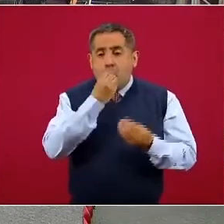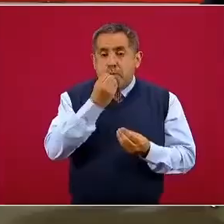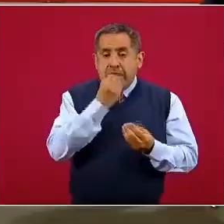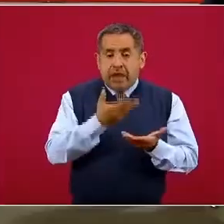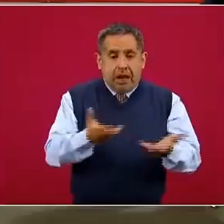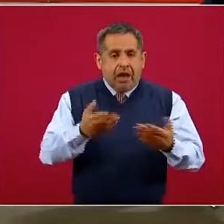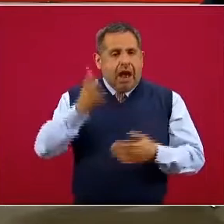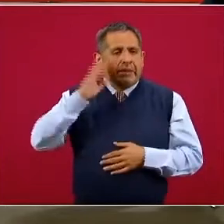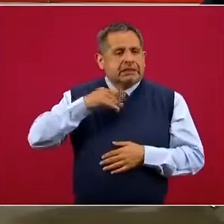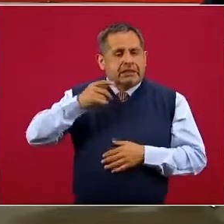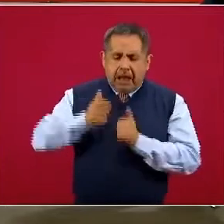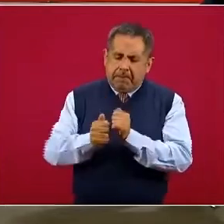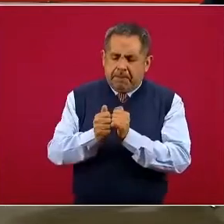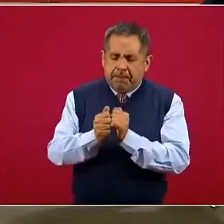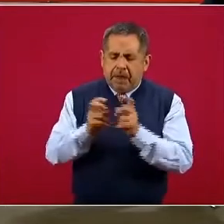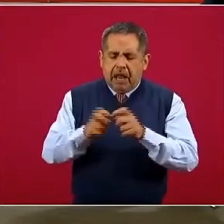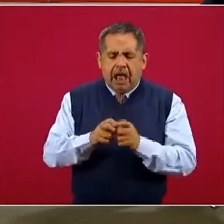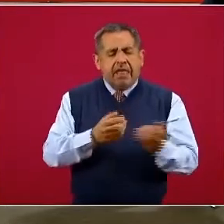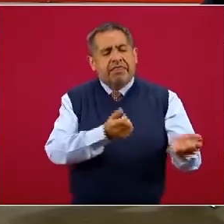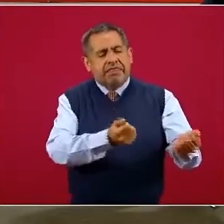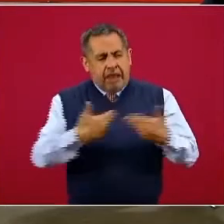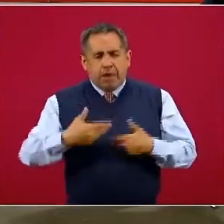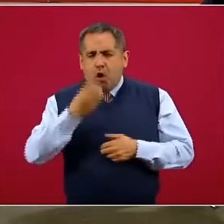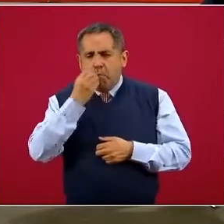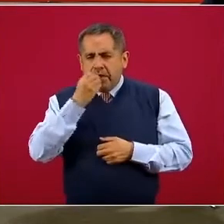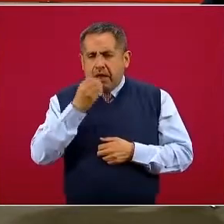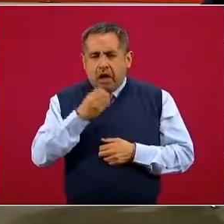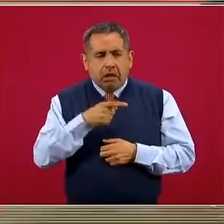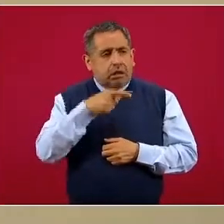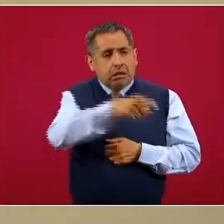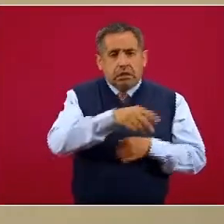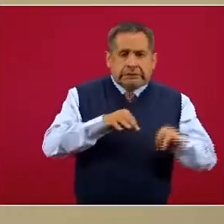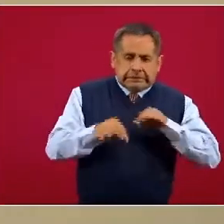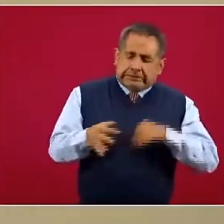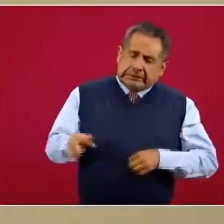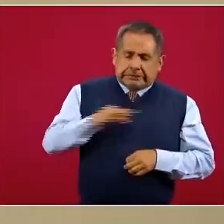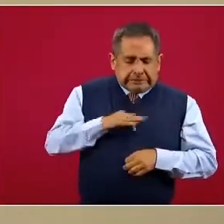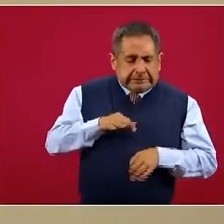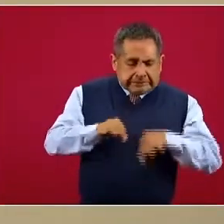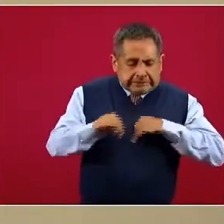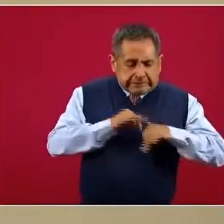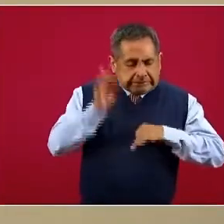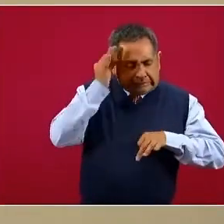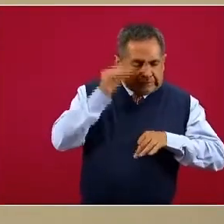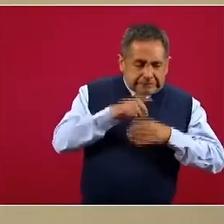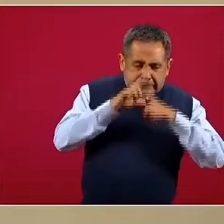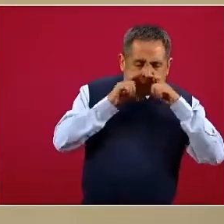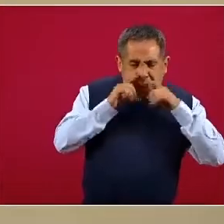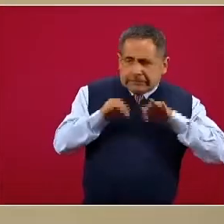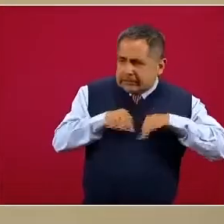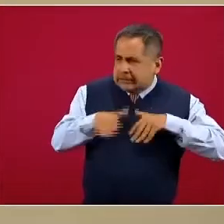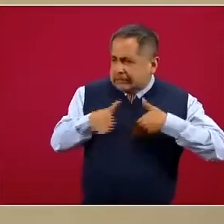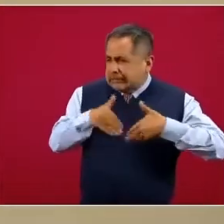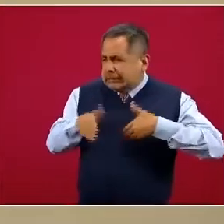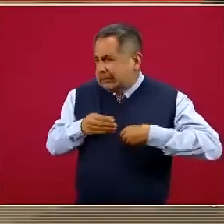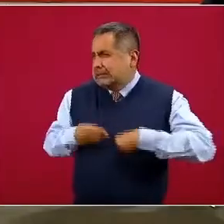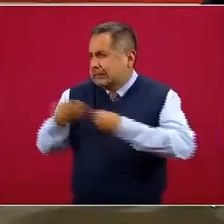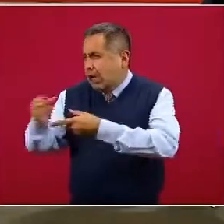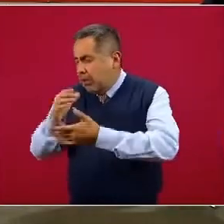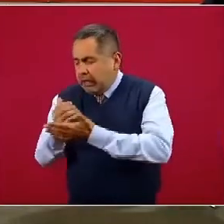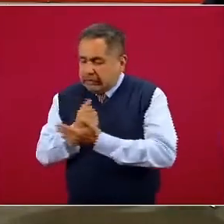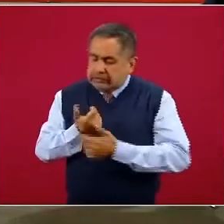la pedimos en una aplicación, de la misma manera con las calles